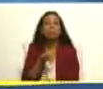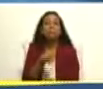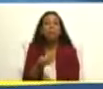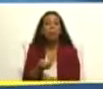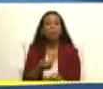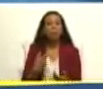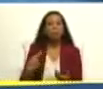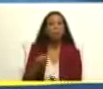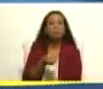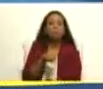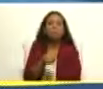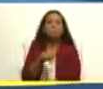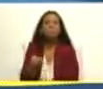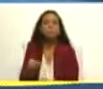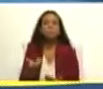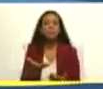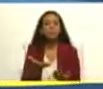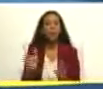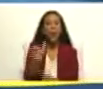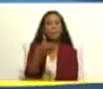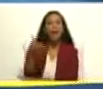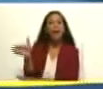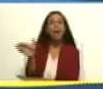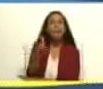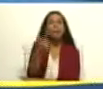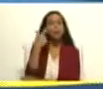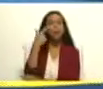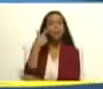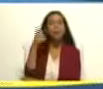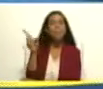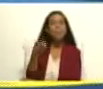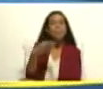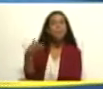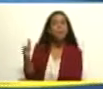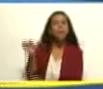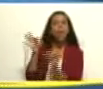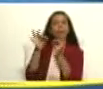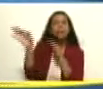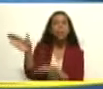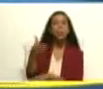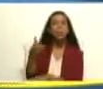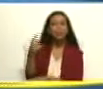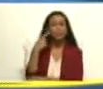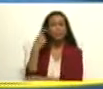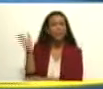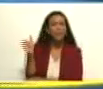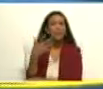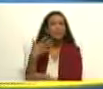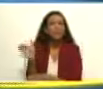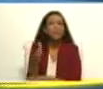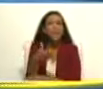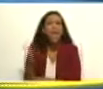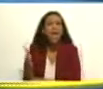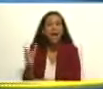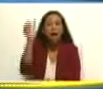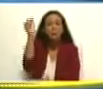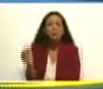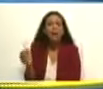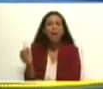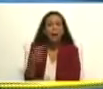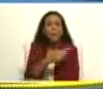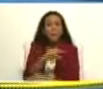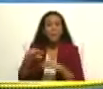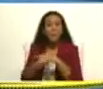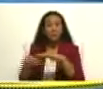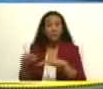hecho, poniendo una bandera por allá, ustedes la vieron. Bueno, esa bandera que usted puso allí,